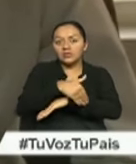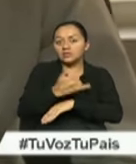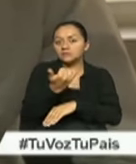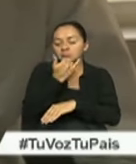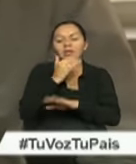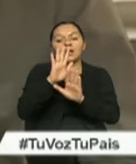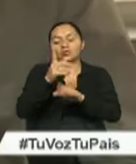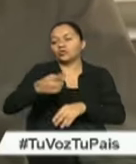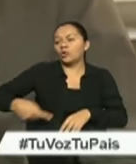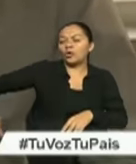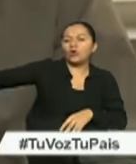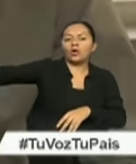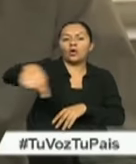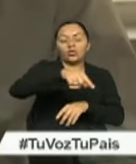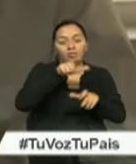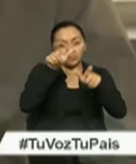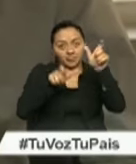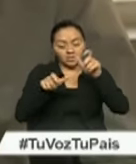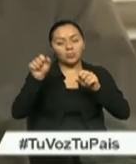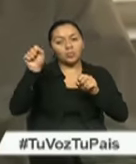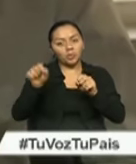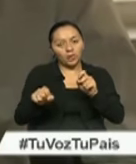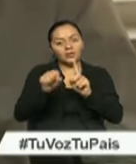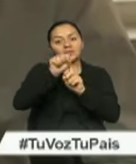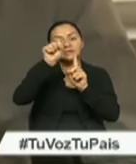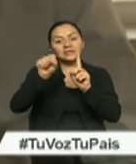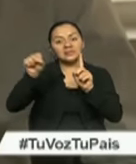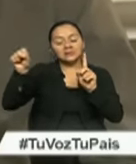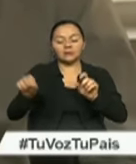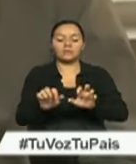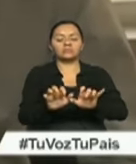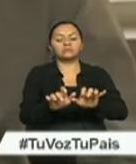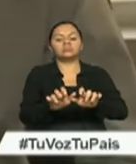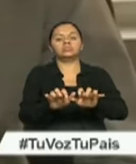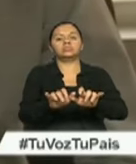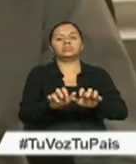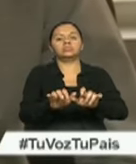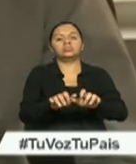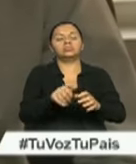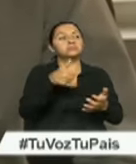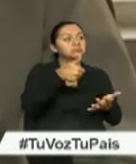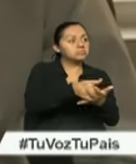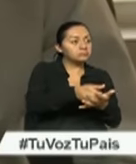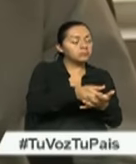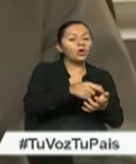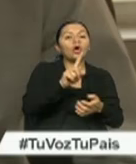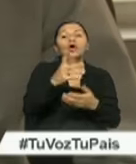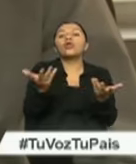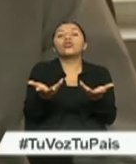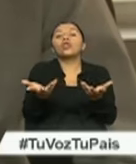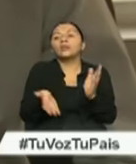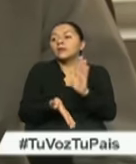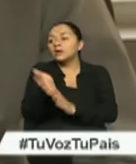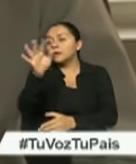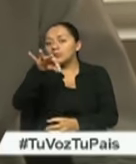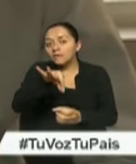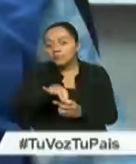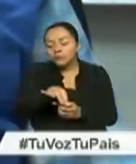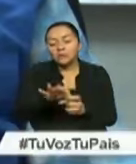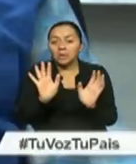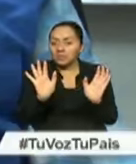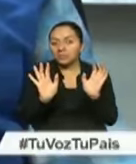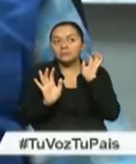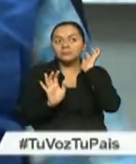consultar si es que está realizado bien su cambio, donde a nivel de jurisdicción tendría que